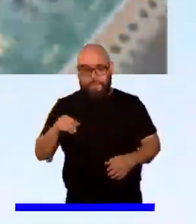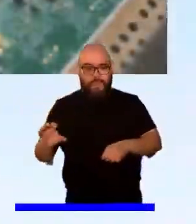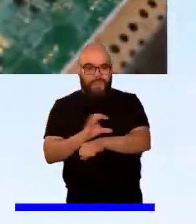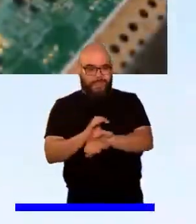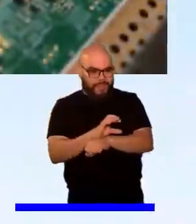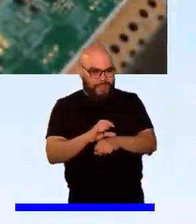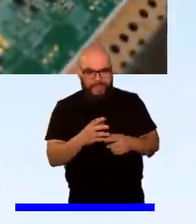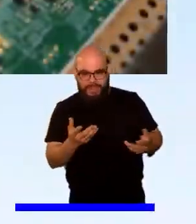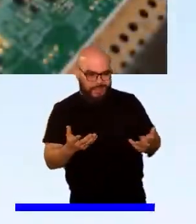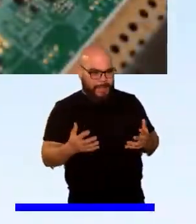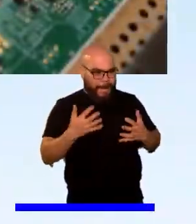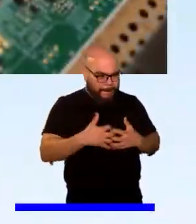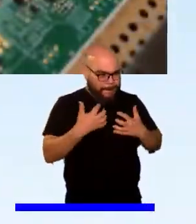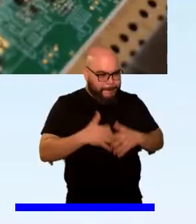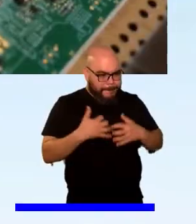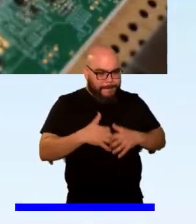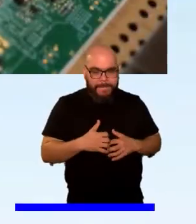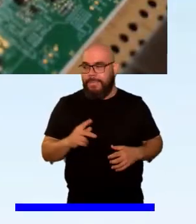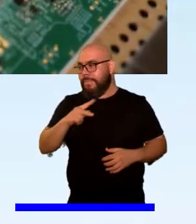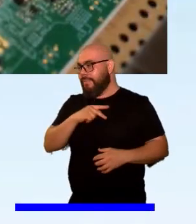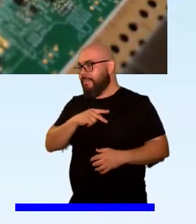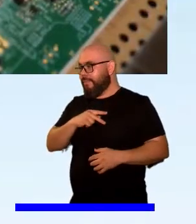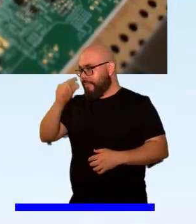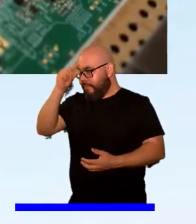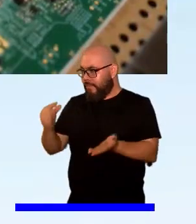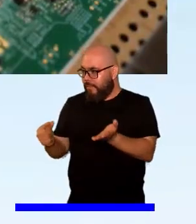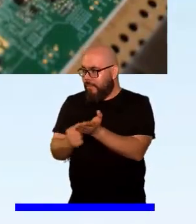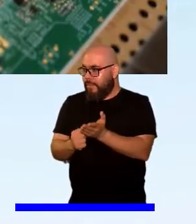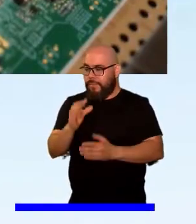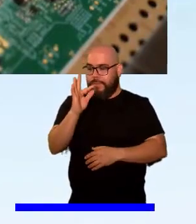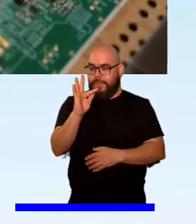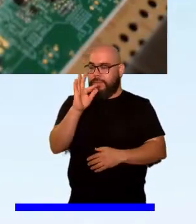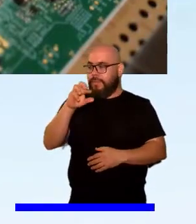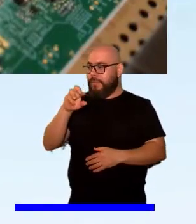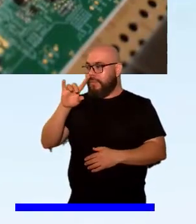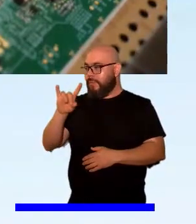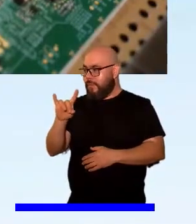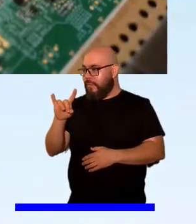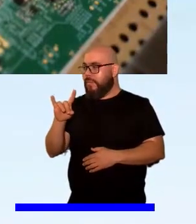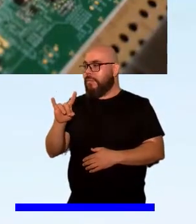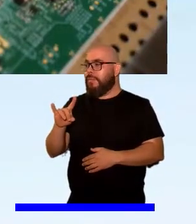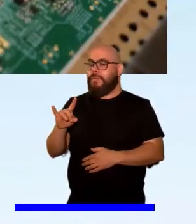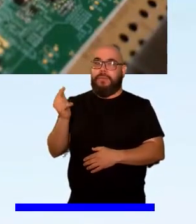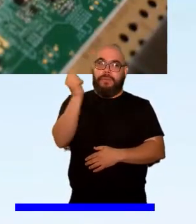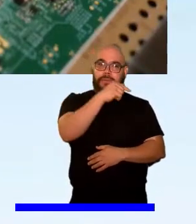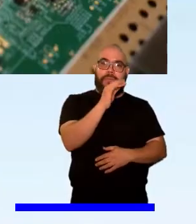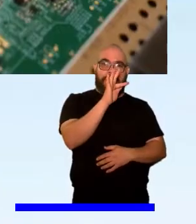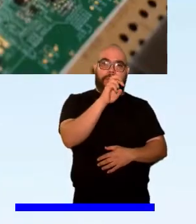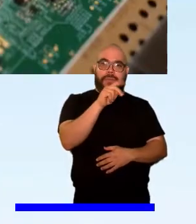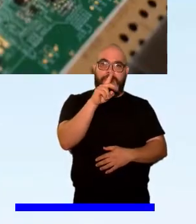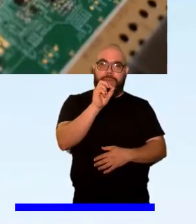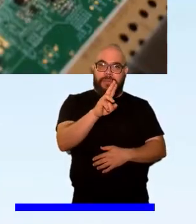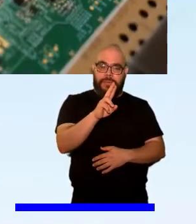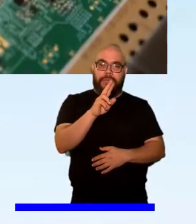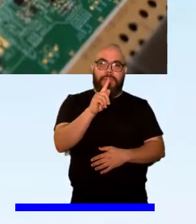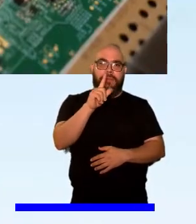daba. Entonces nos tocó desarrollar nuestros propios chips, que se llaman TPUs. Y ahí vuelvo a la T de Tensor, de ahorita, de TensorFlow, de